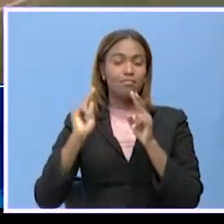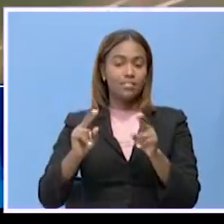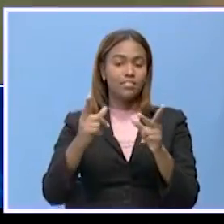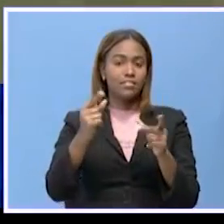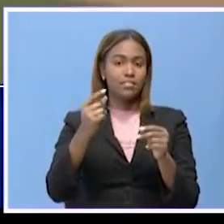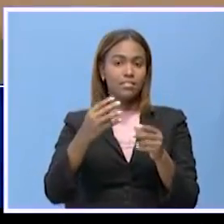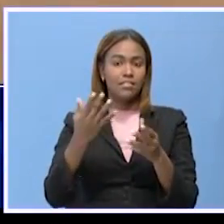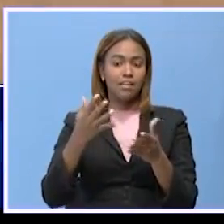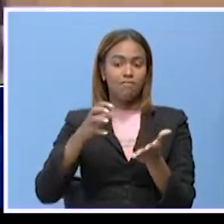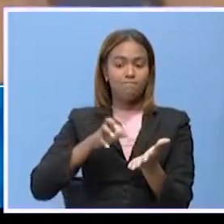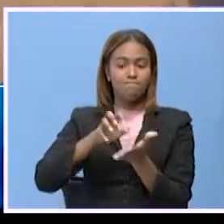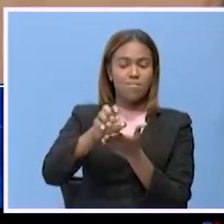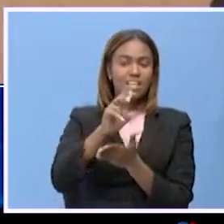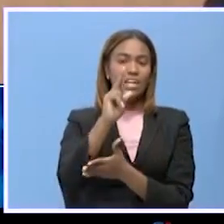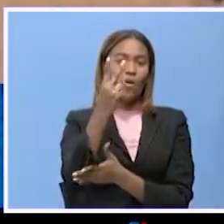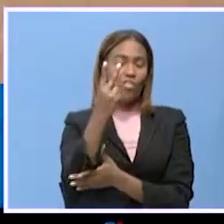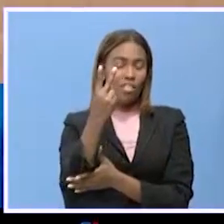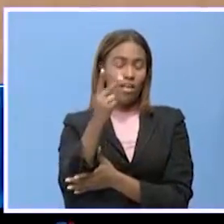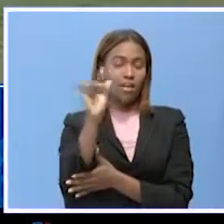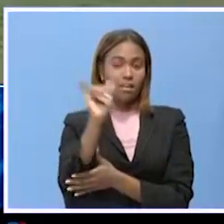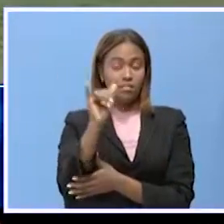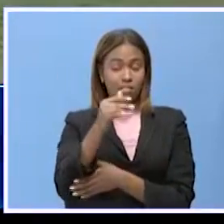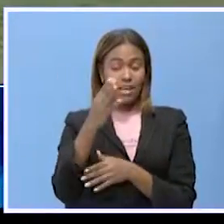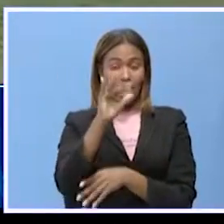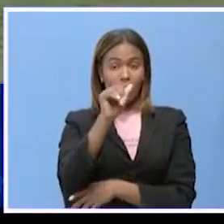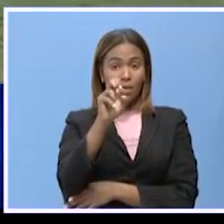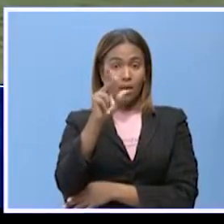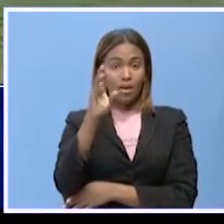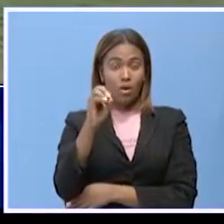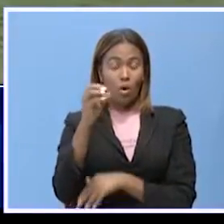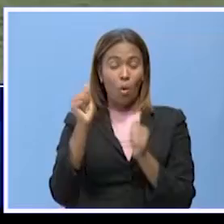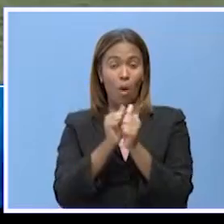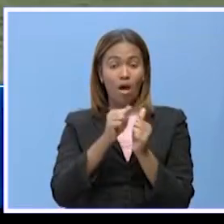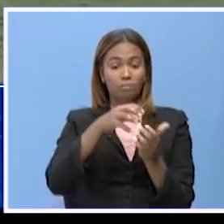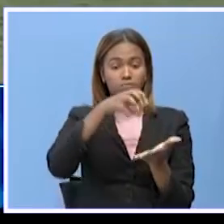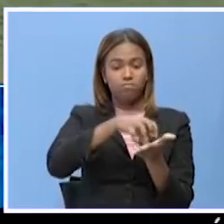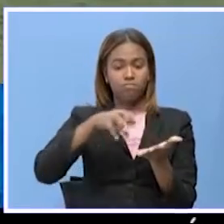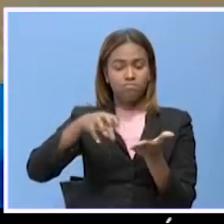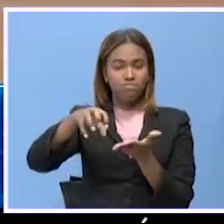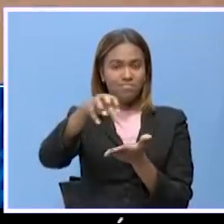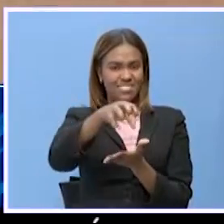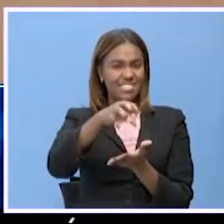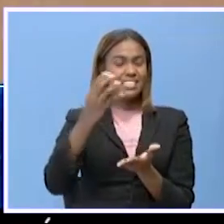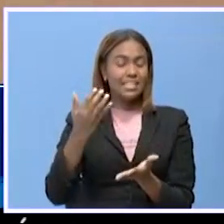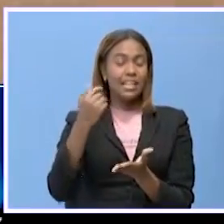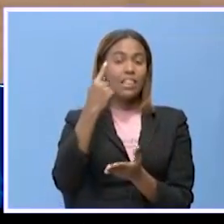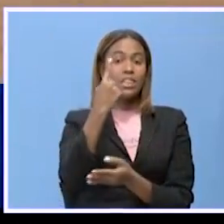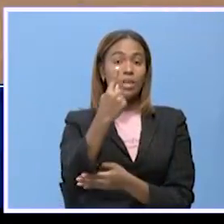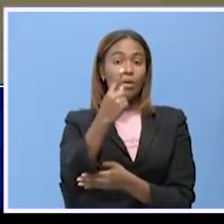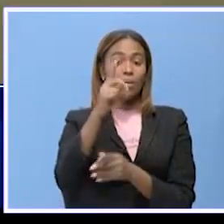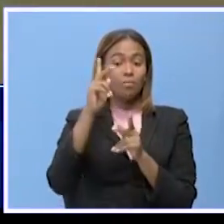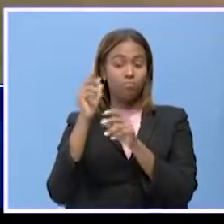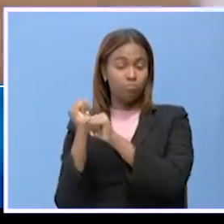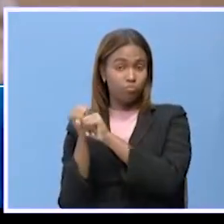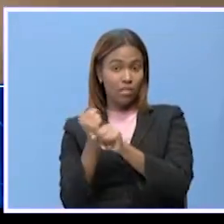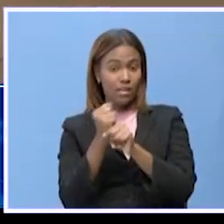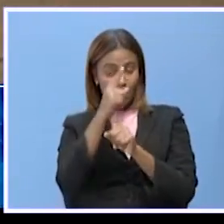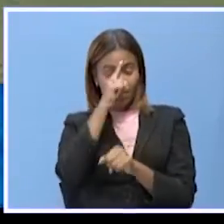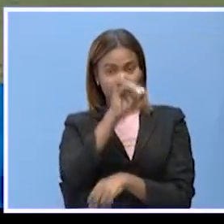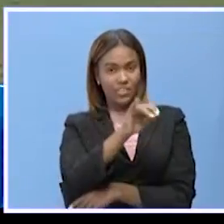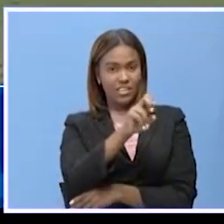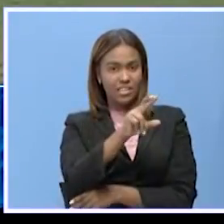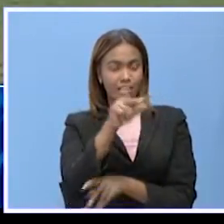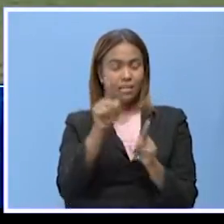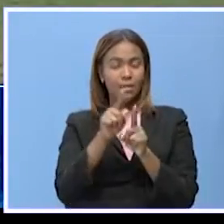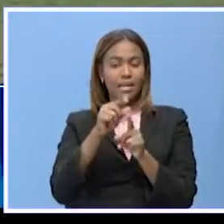inmediatamente se robó la segunda base. El regalo de Camargo, con base por bola intencional, un corring agresivo de Junior Lake